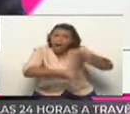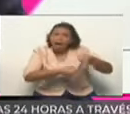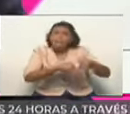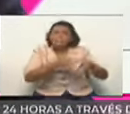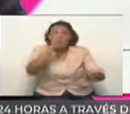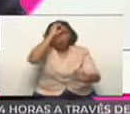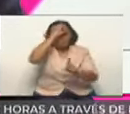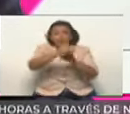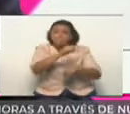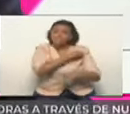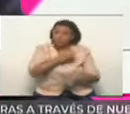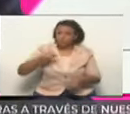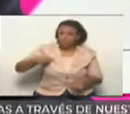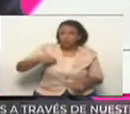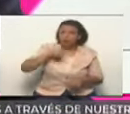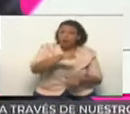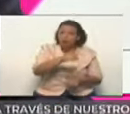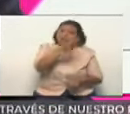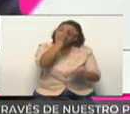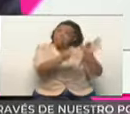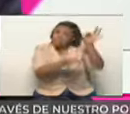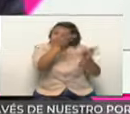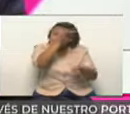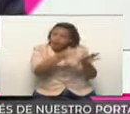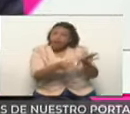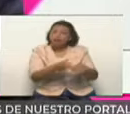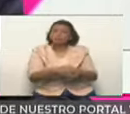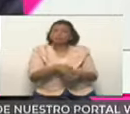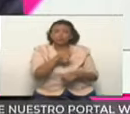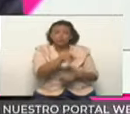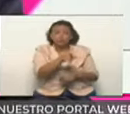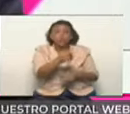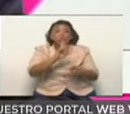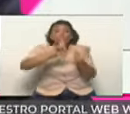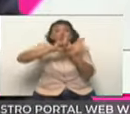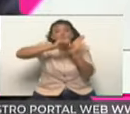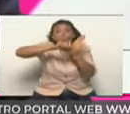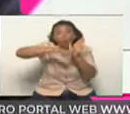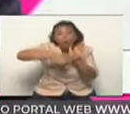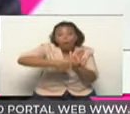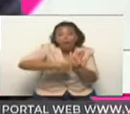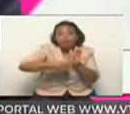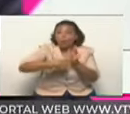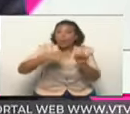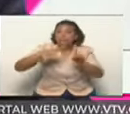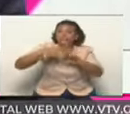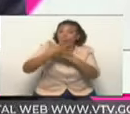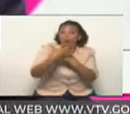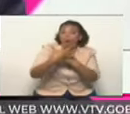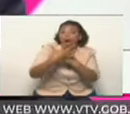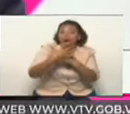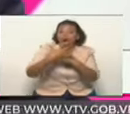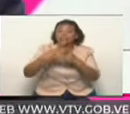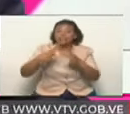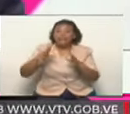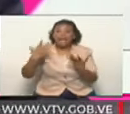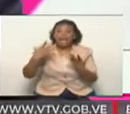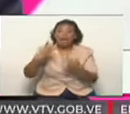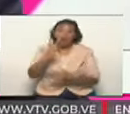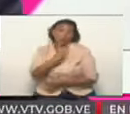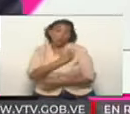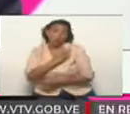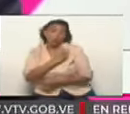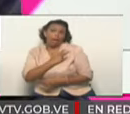opiniones personalísimas del fiscal respecto a eso. Y luego pasó lo del accidente doméstico de Lula,